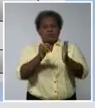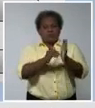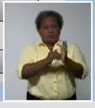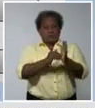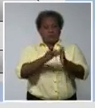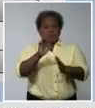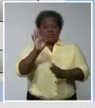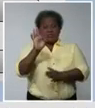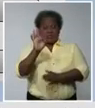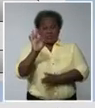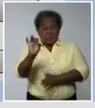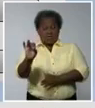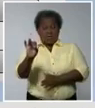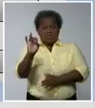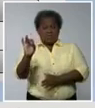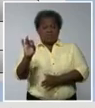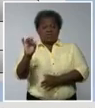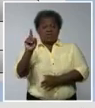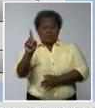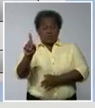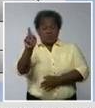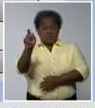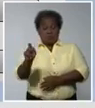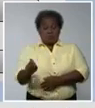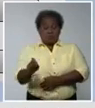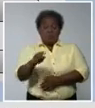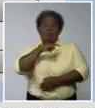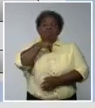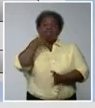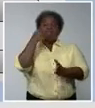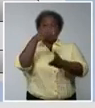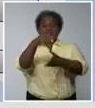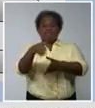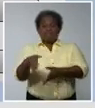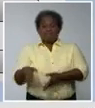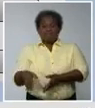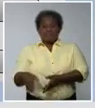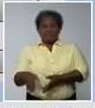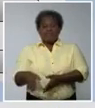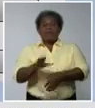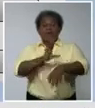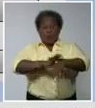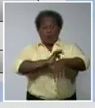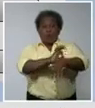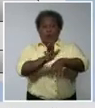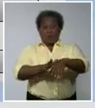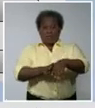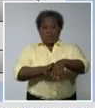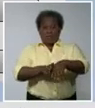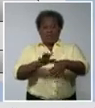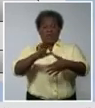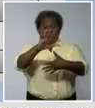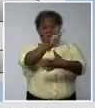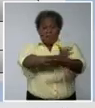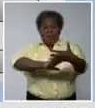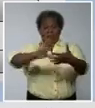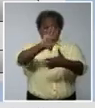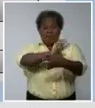1.289.761 personas que han perdido la vida con la COVID-19 en la región de las